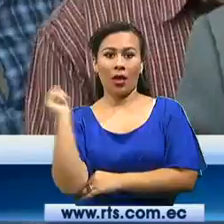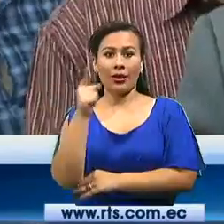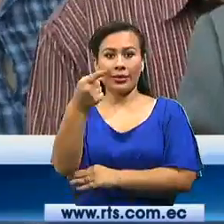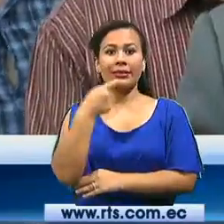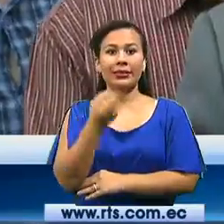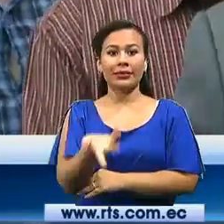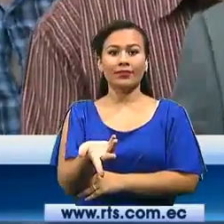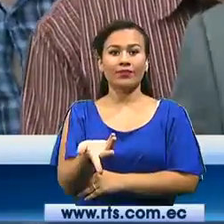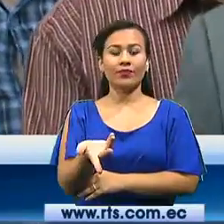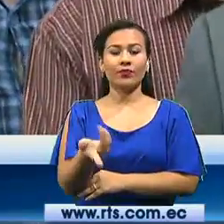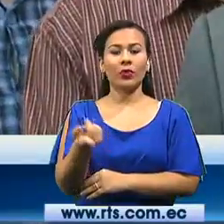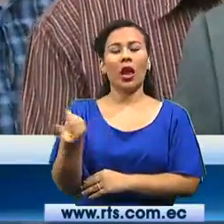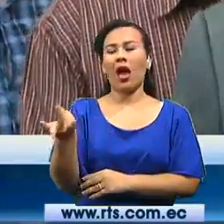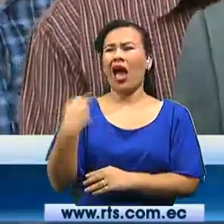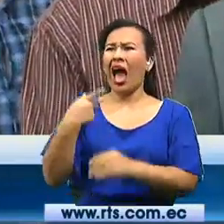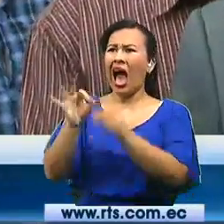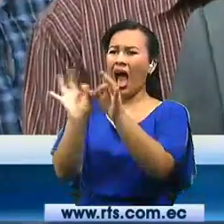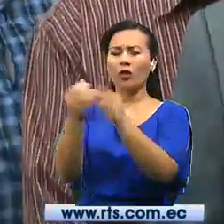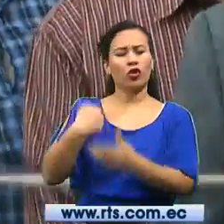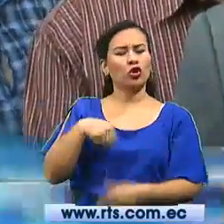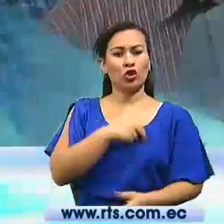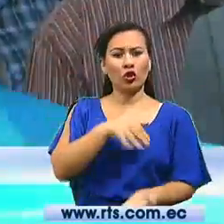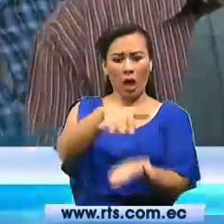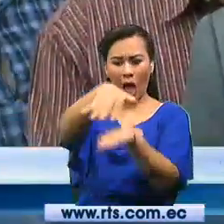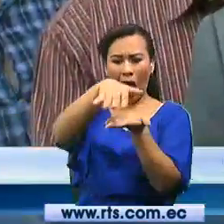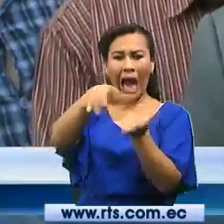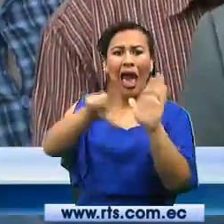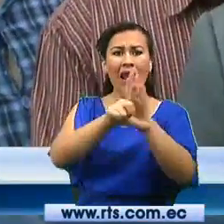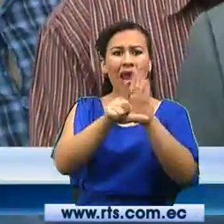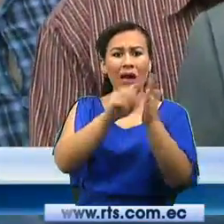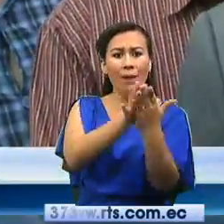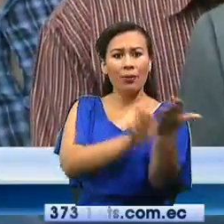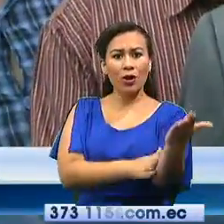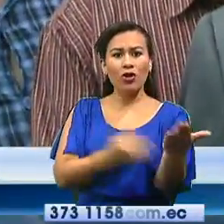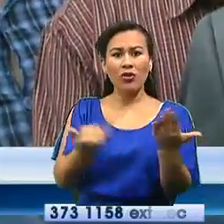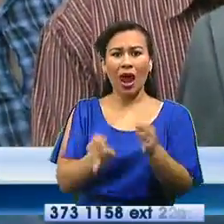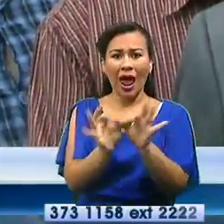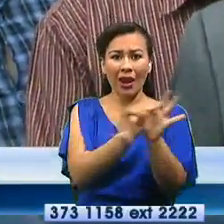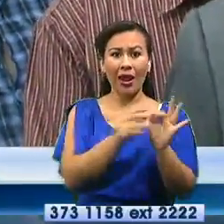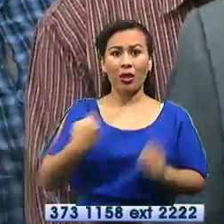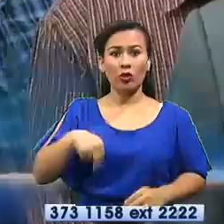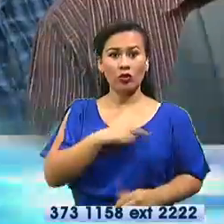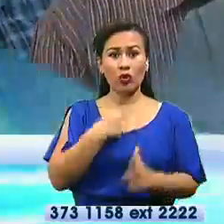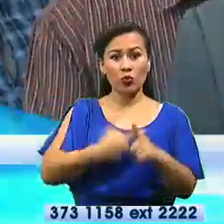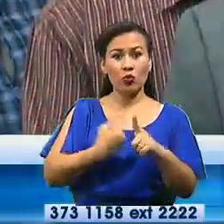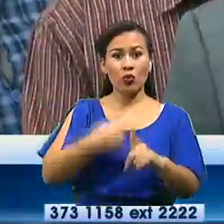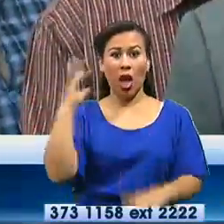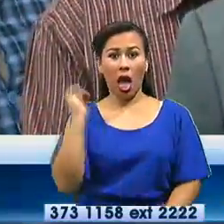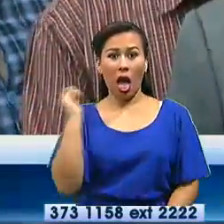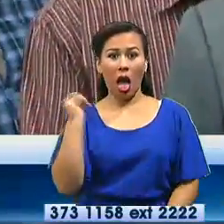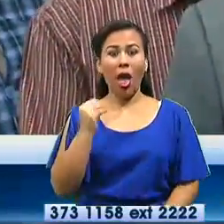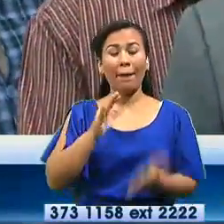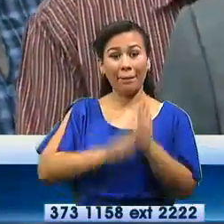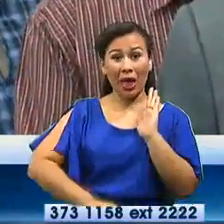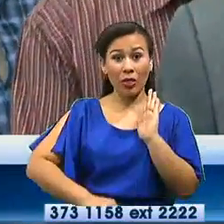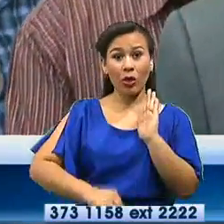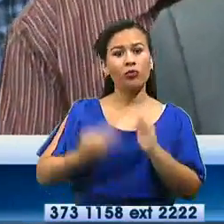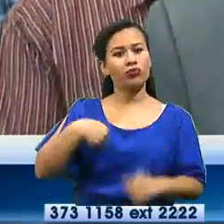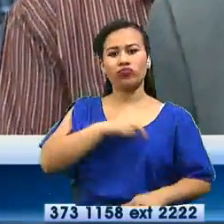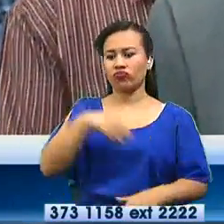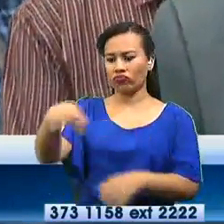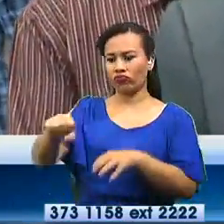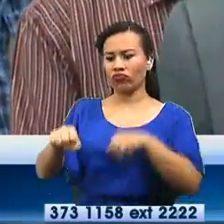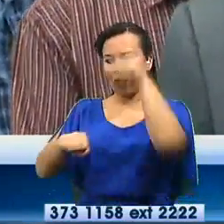esta pretendida reforma y sentarse todos los actores involucrados en el análisis técnico